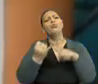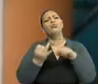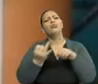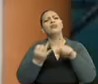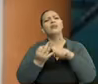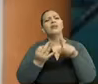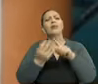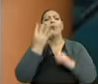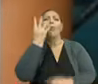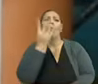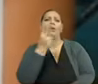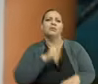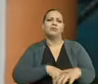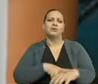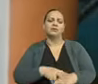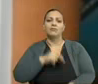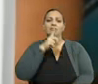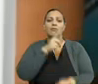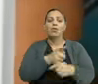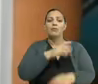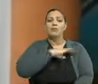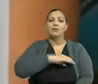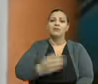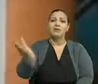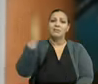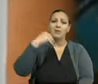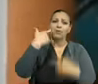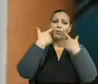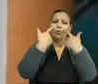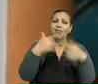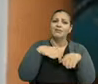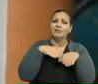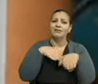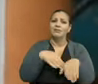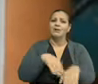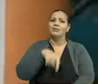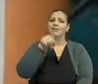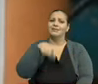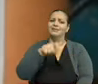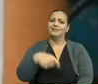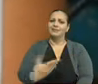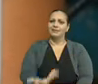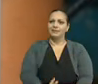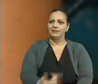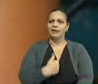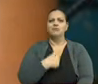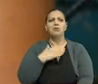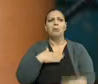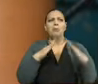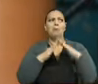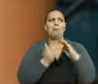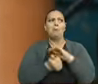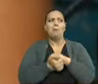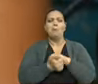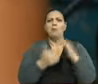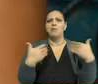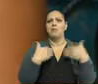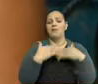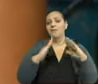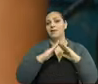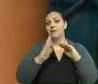que pedimos es el respaldo policial para toda la comunidad porque no se puede salir a veces ni sentarse